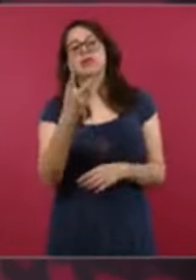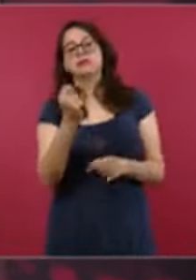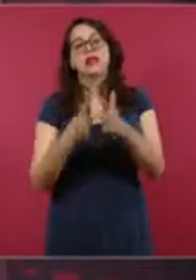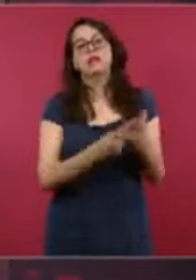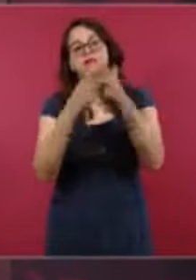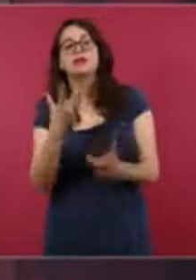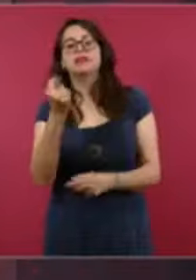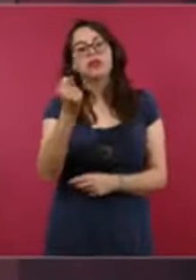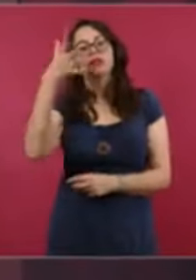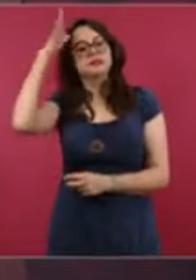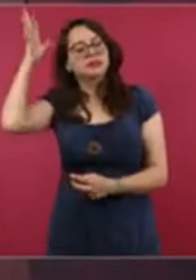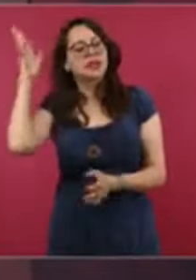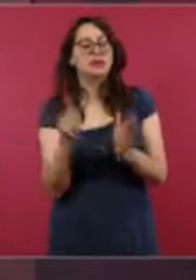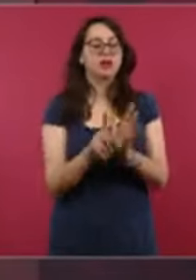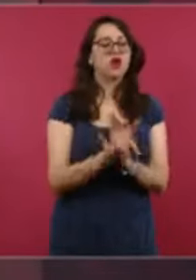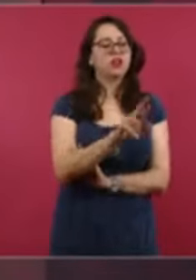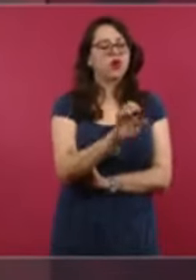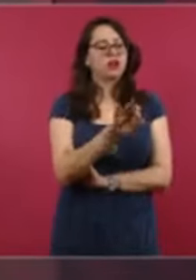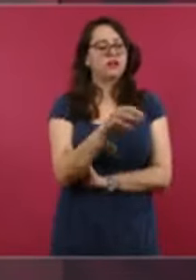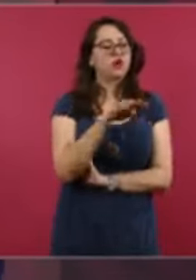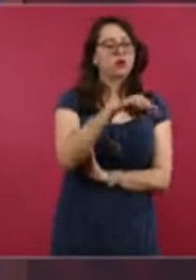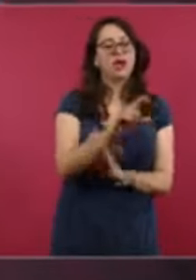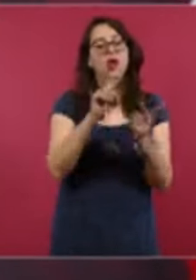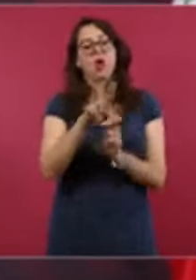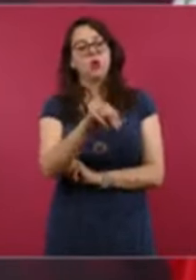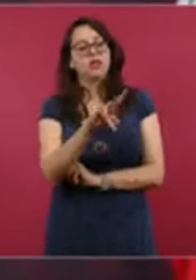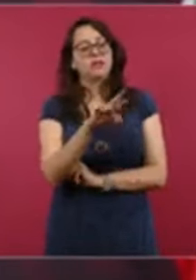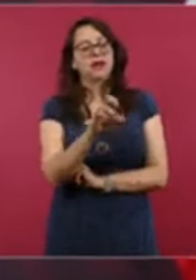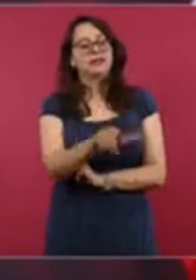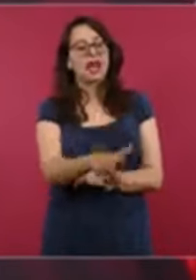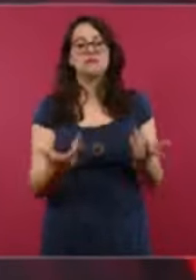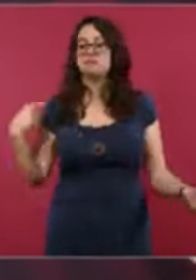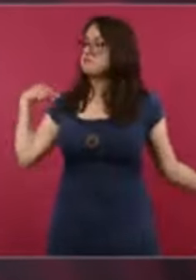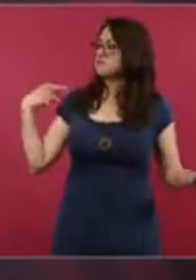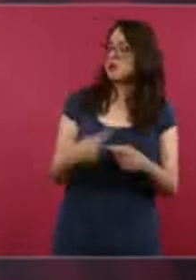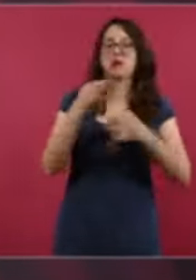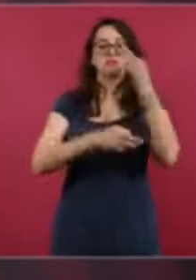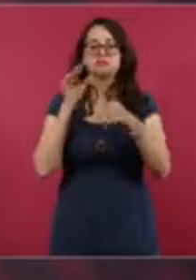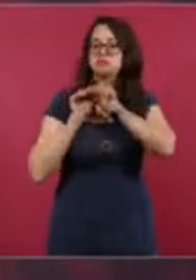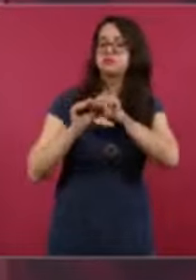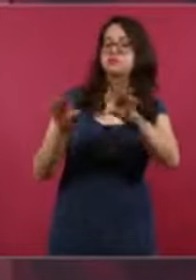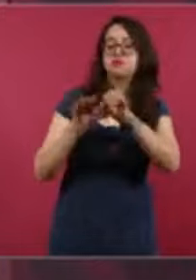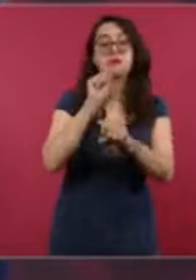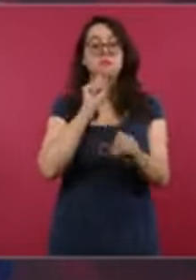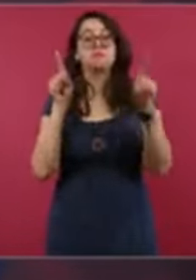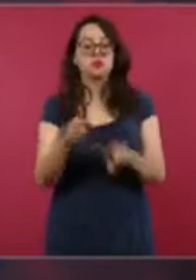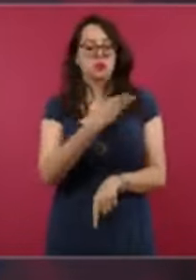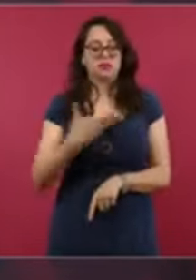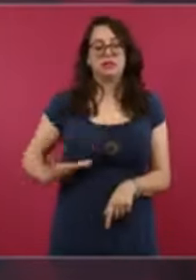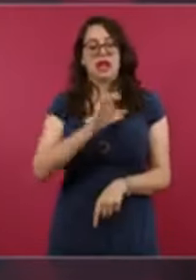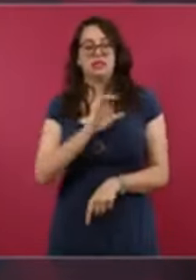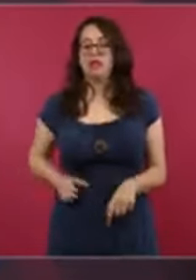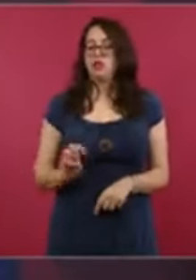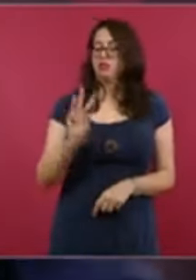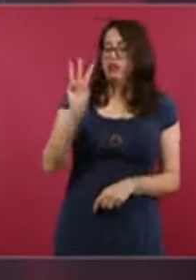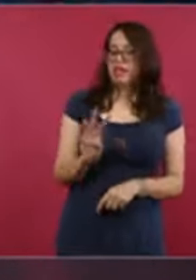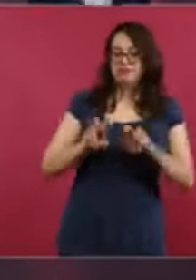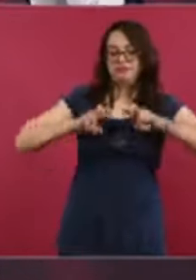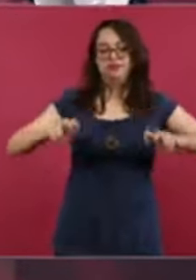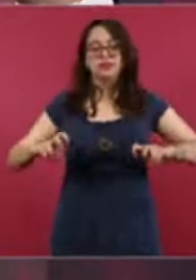Universal, lo que utilizaron para hacer las preguntas en el debate,